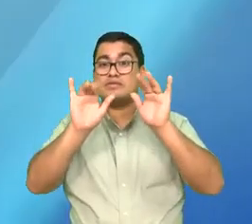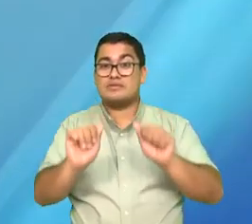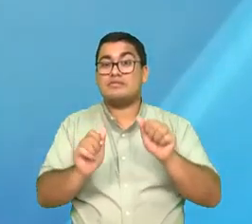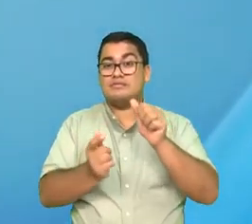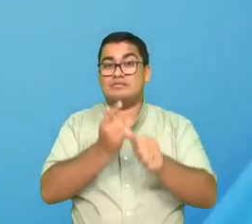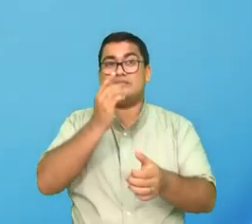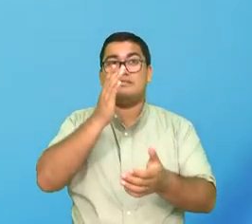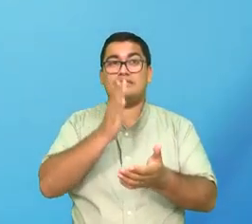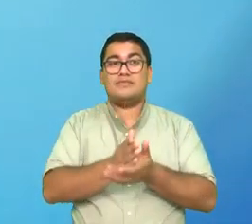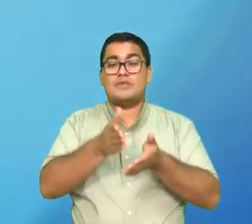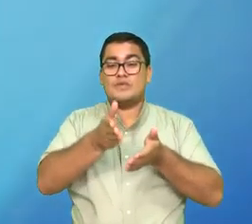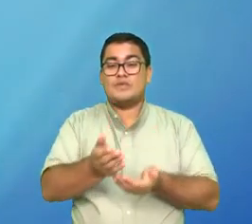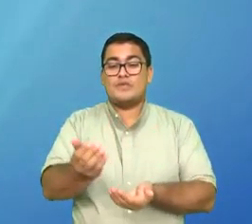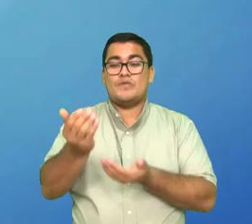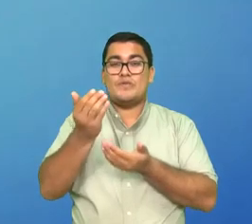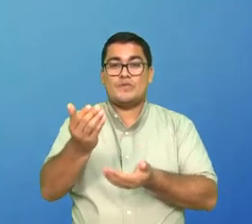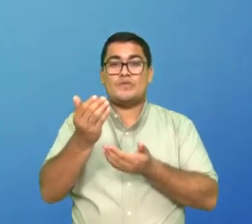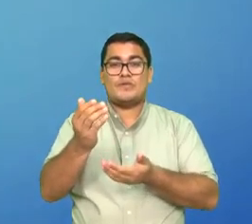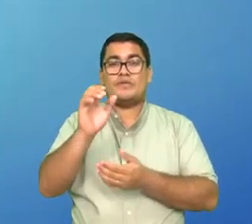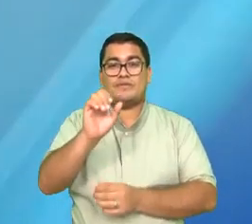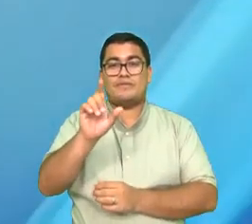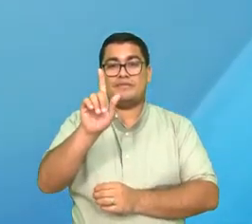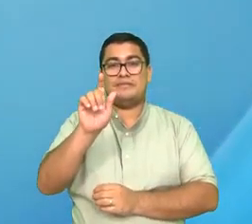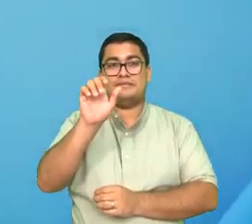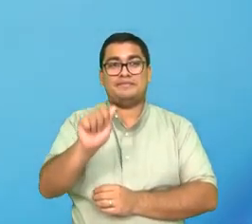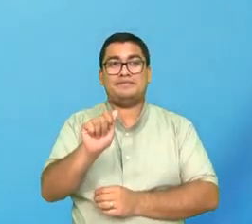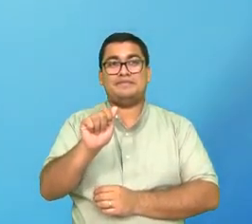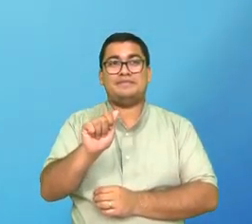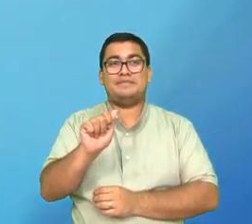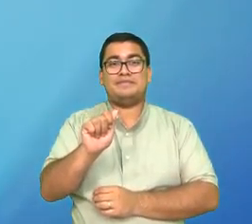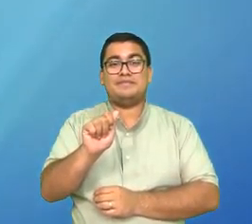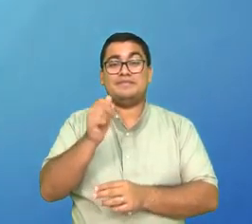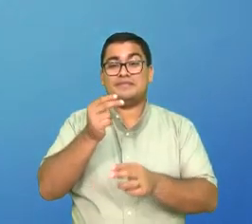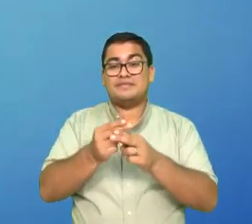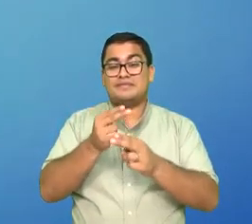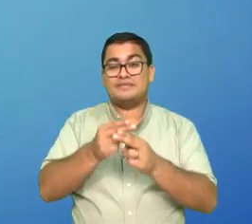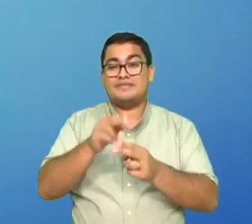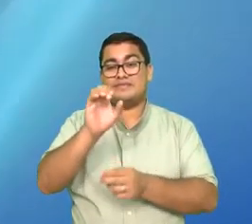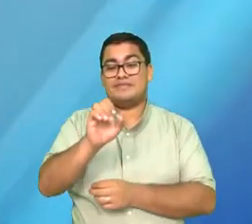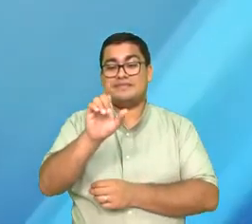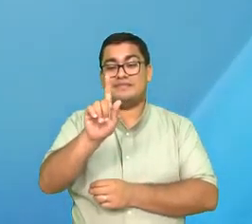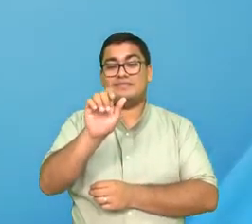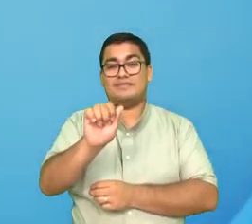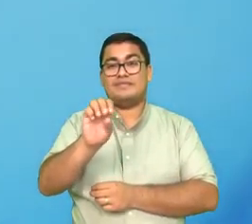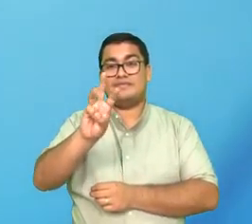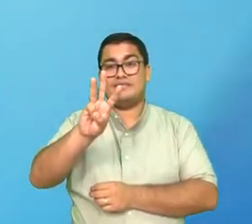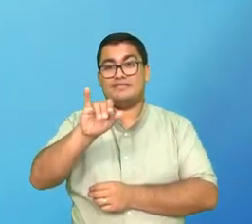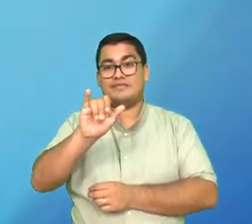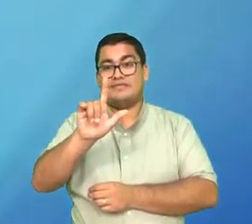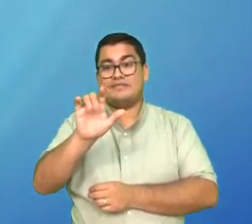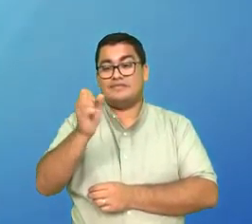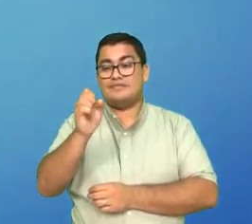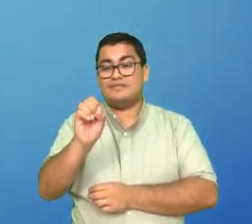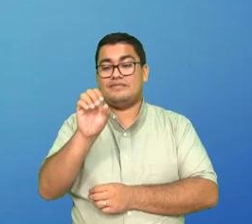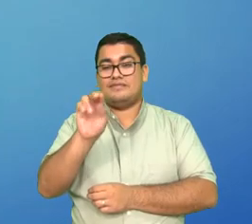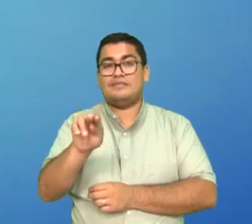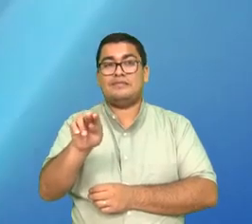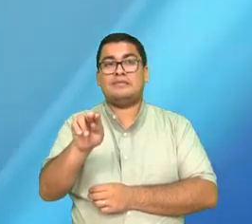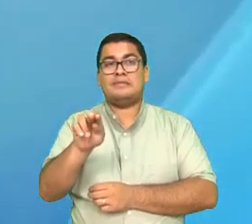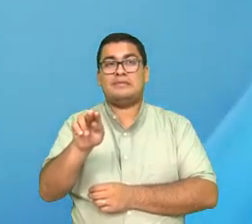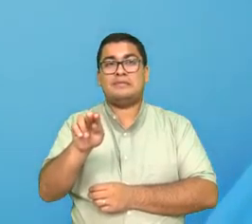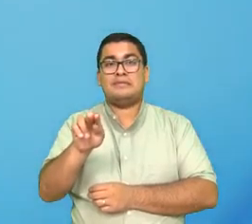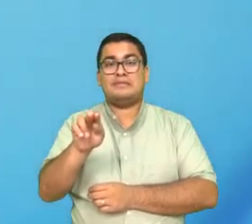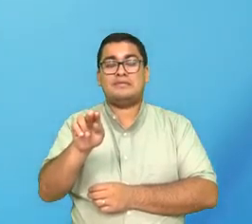ETA, la muchachita que lleva el nombre de ETA Wilson, entre los